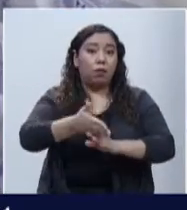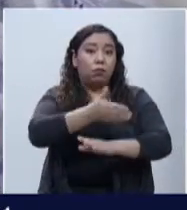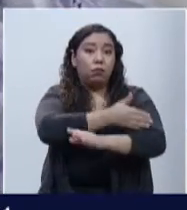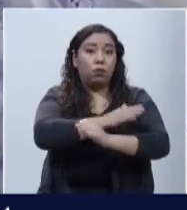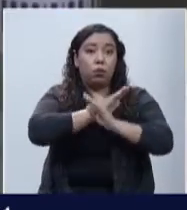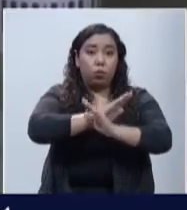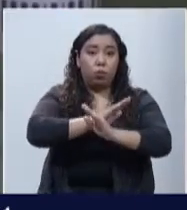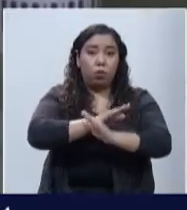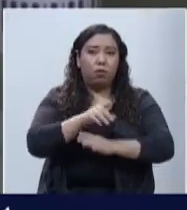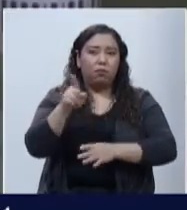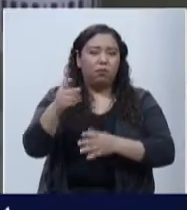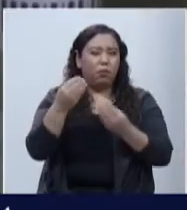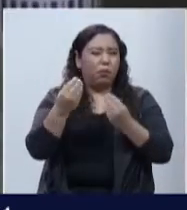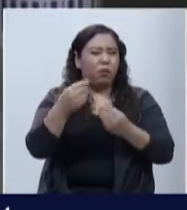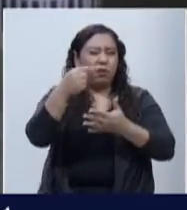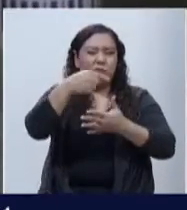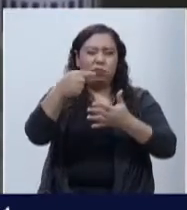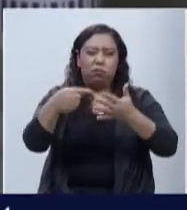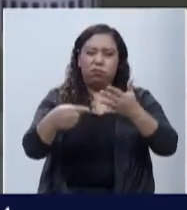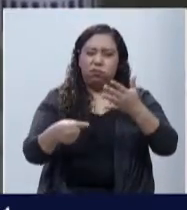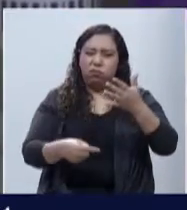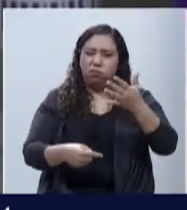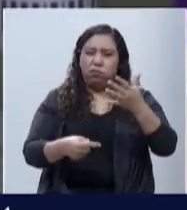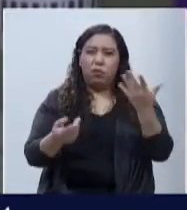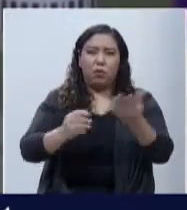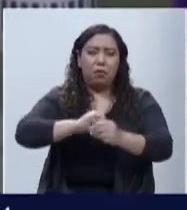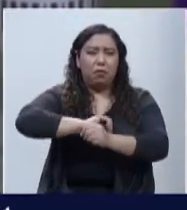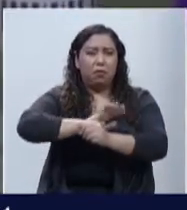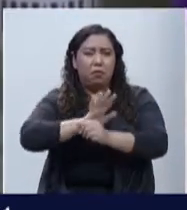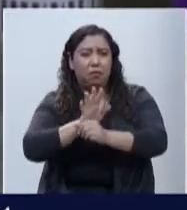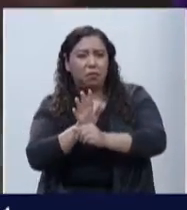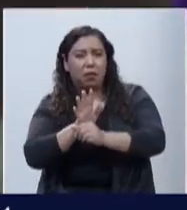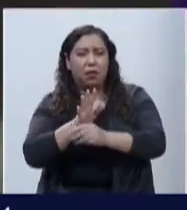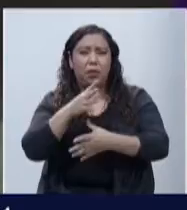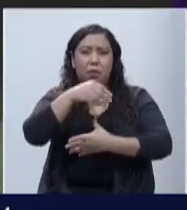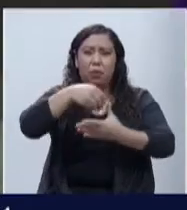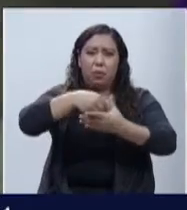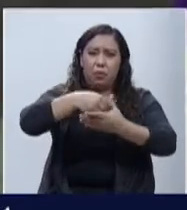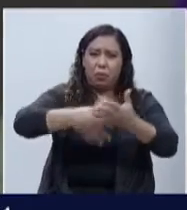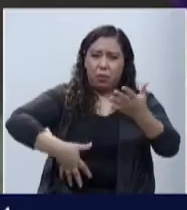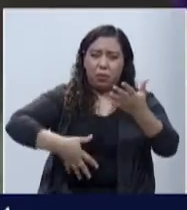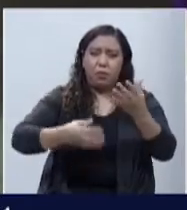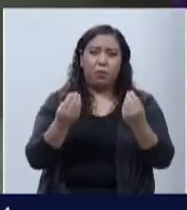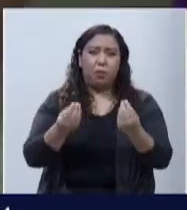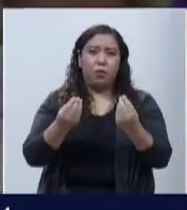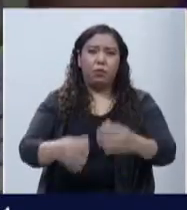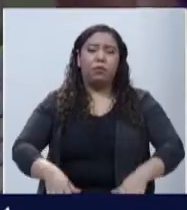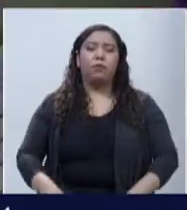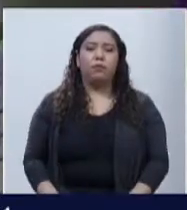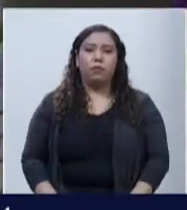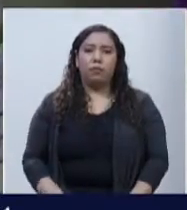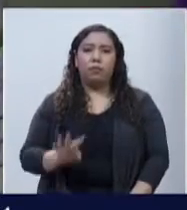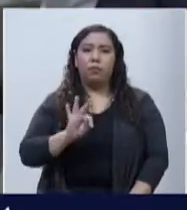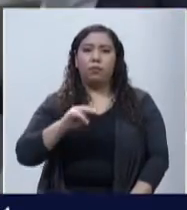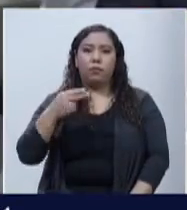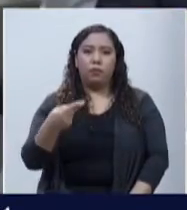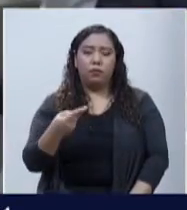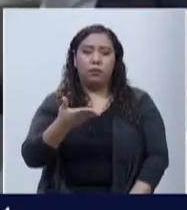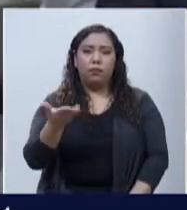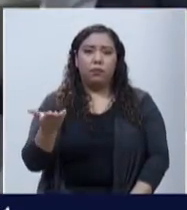poliomielitis sarampión rubéola rotavirus de ph entre otros jessica urbina televisión nacional de